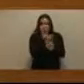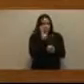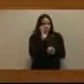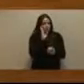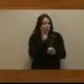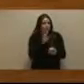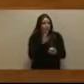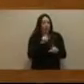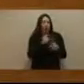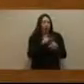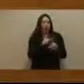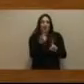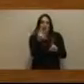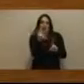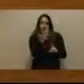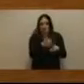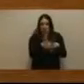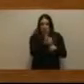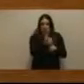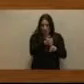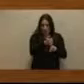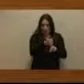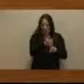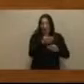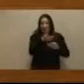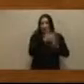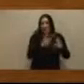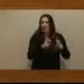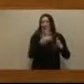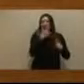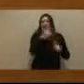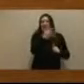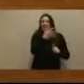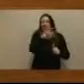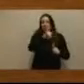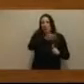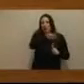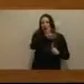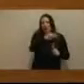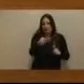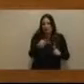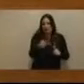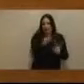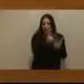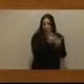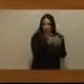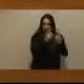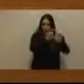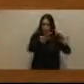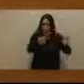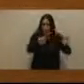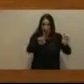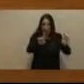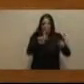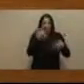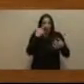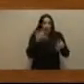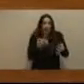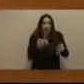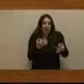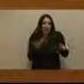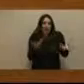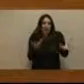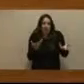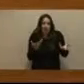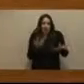a cuenta. Hay una partida casi de 500.000 euros de abonos a cuenta de la empresa que no los cubre la encomienda